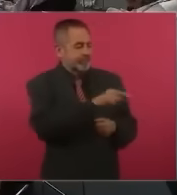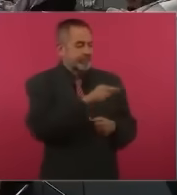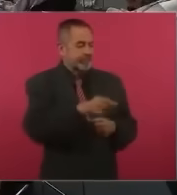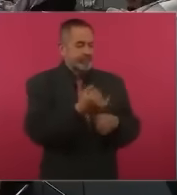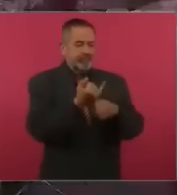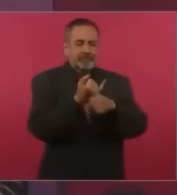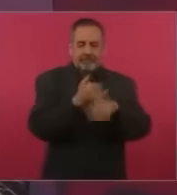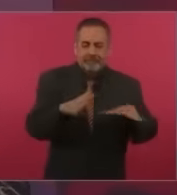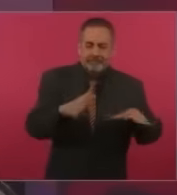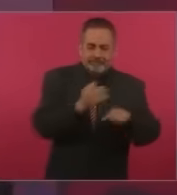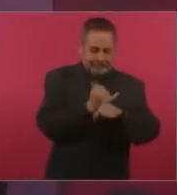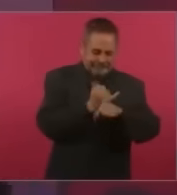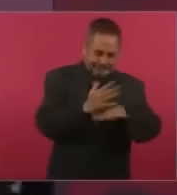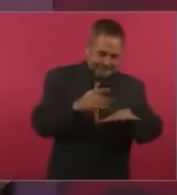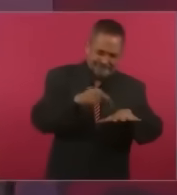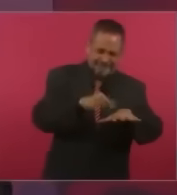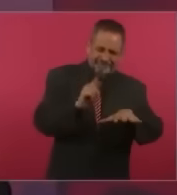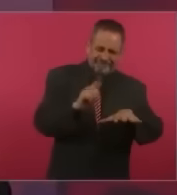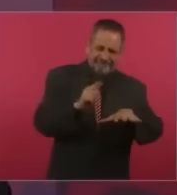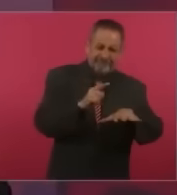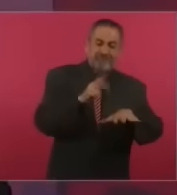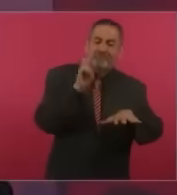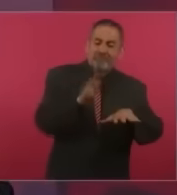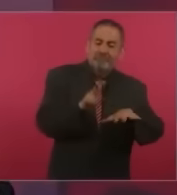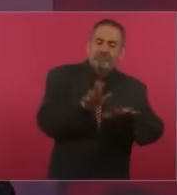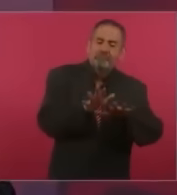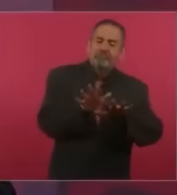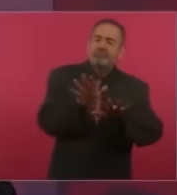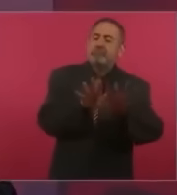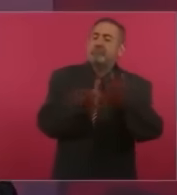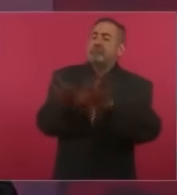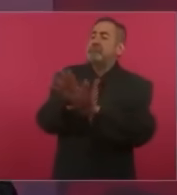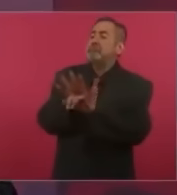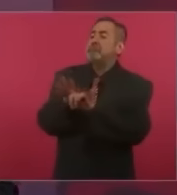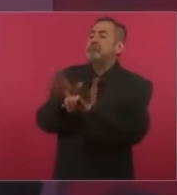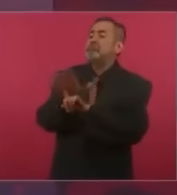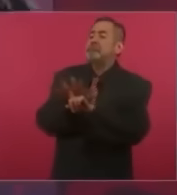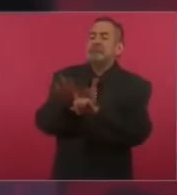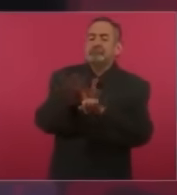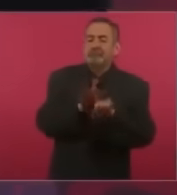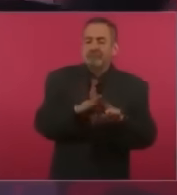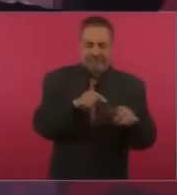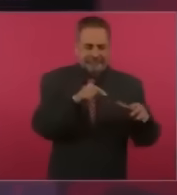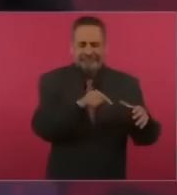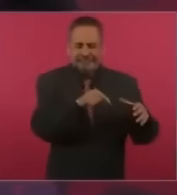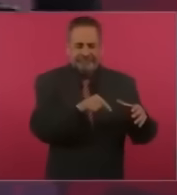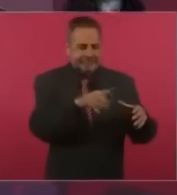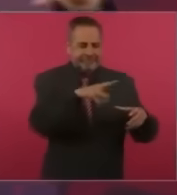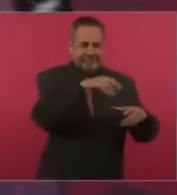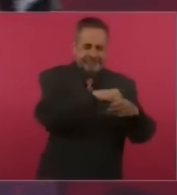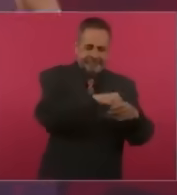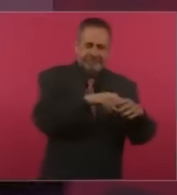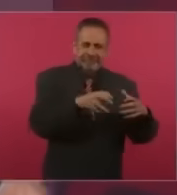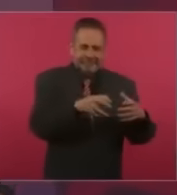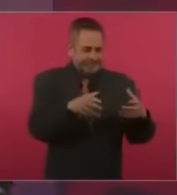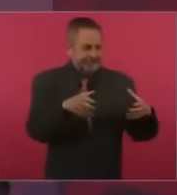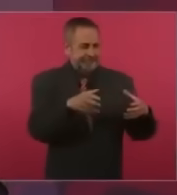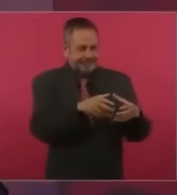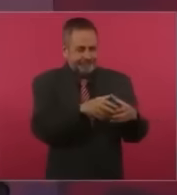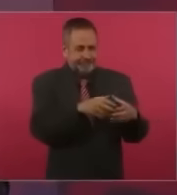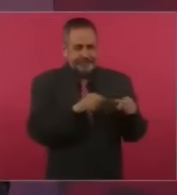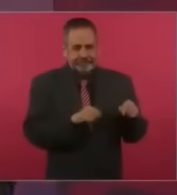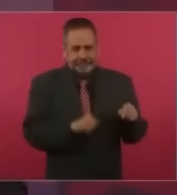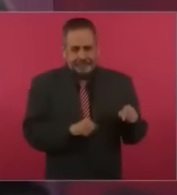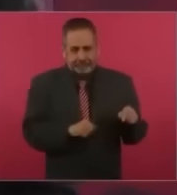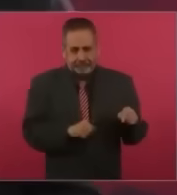porque ya se habla de los riesgos de que el gobierno de la continuidad siga siendo Leal a la izquierda en momento una estrategia de